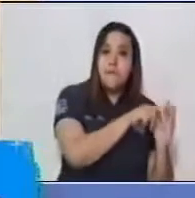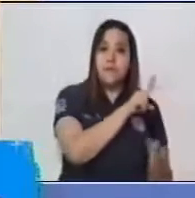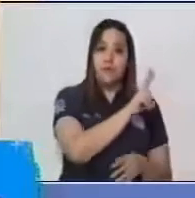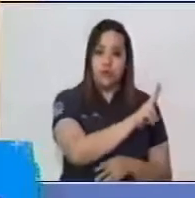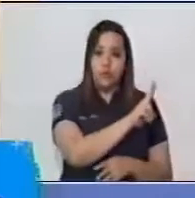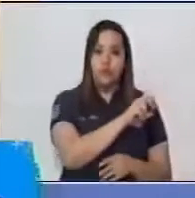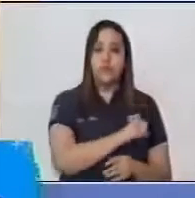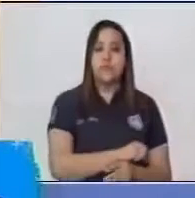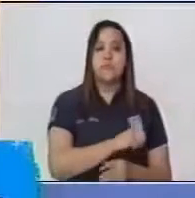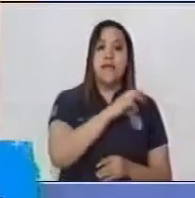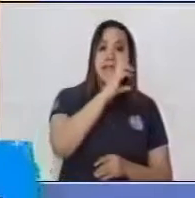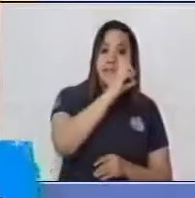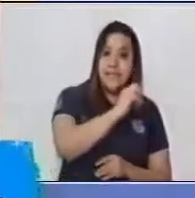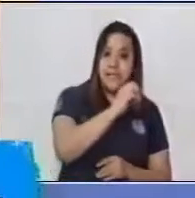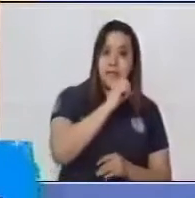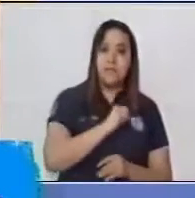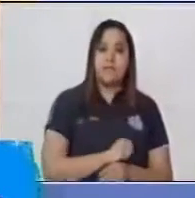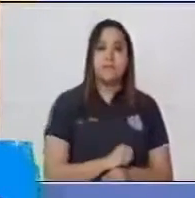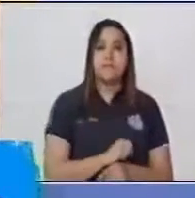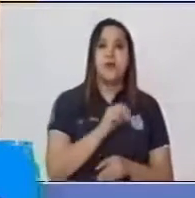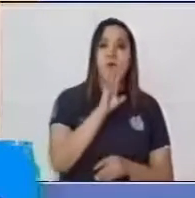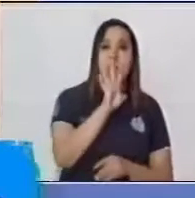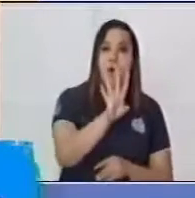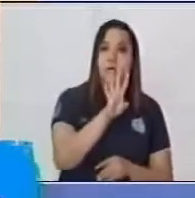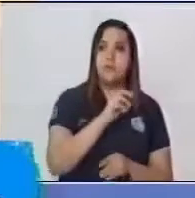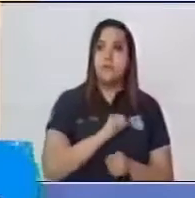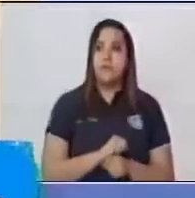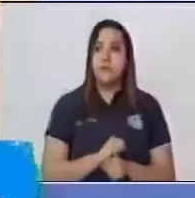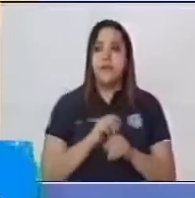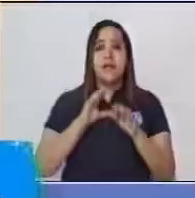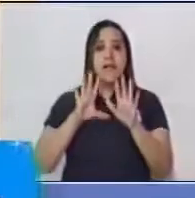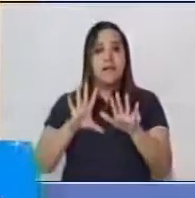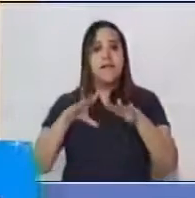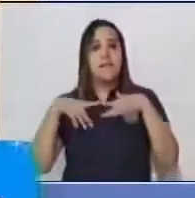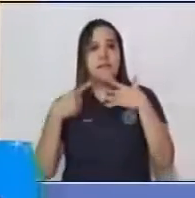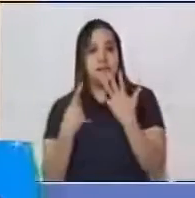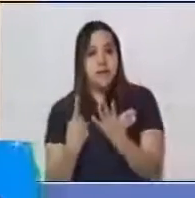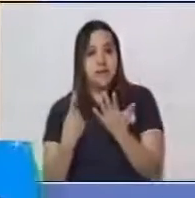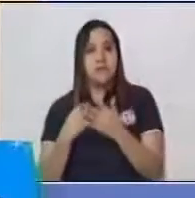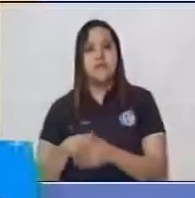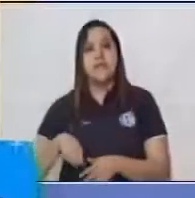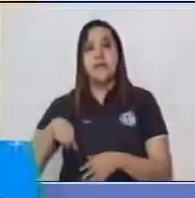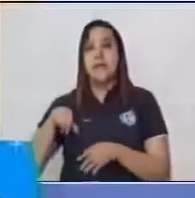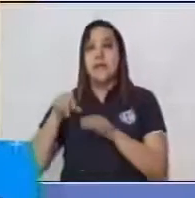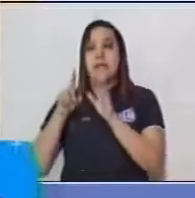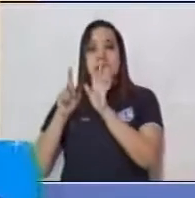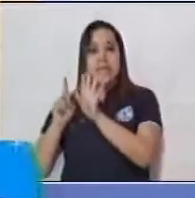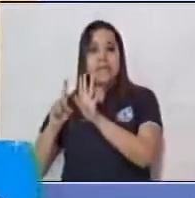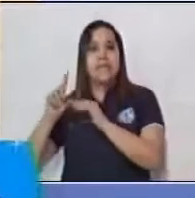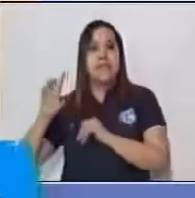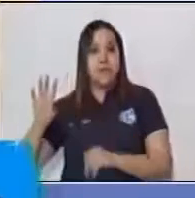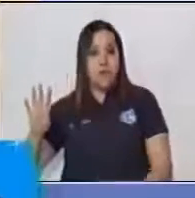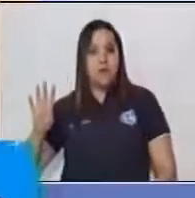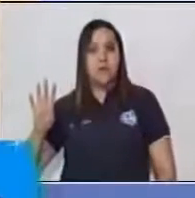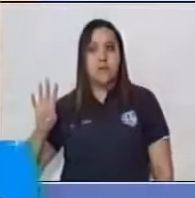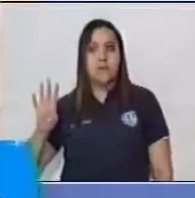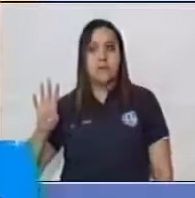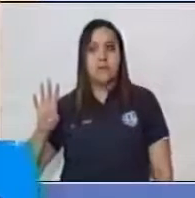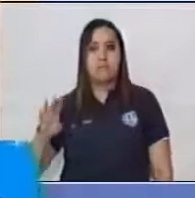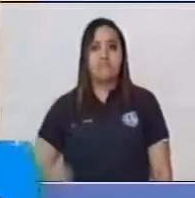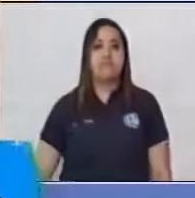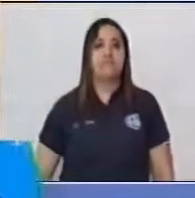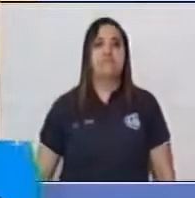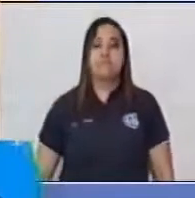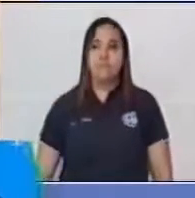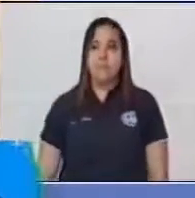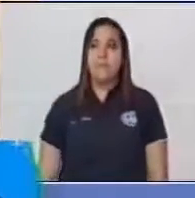2, 0, 4, 16 y 64.